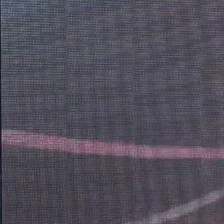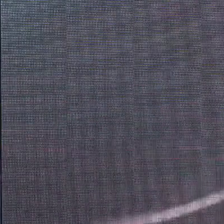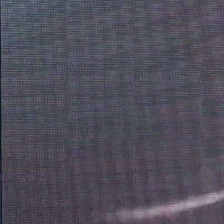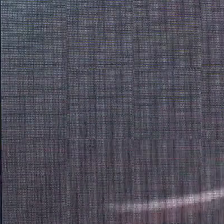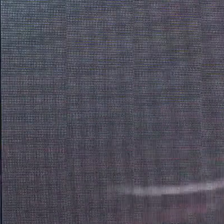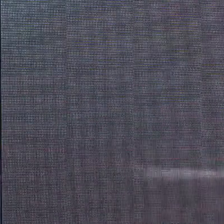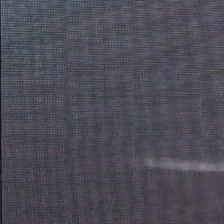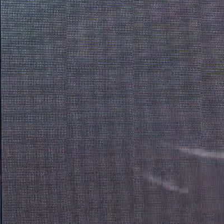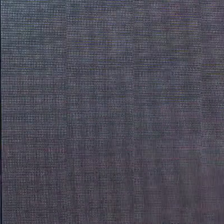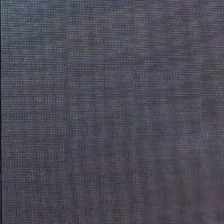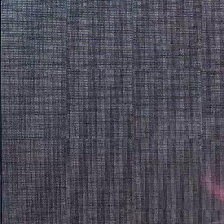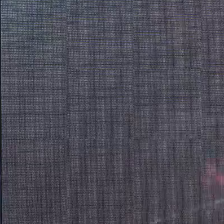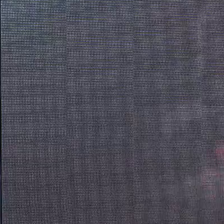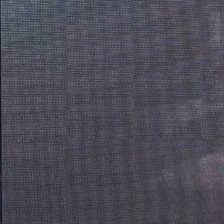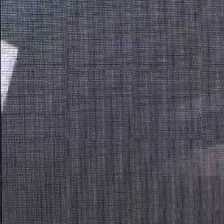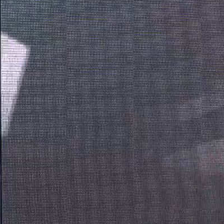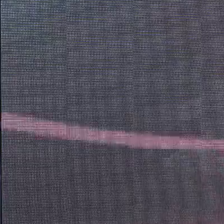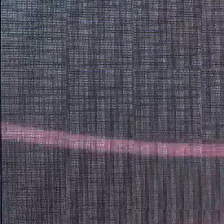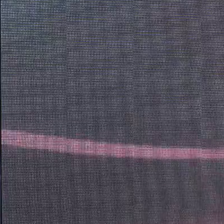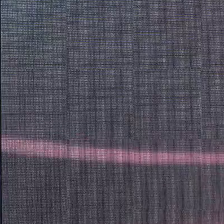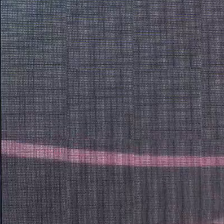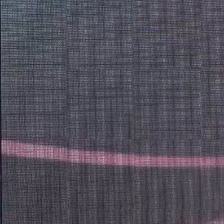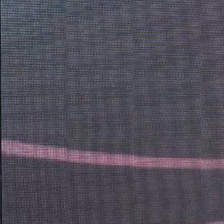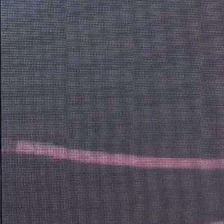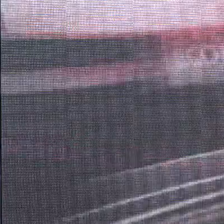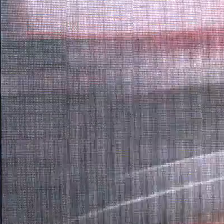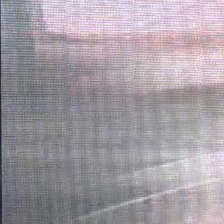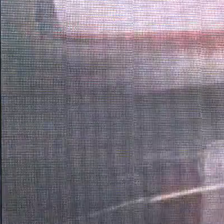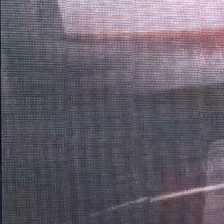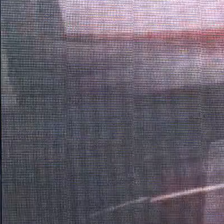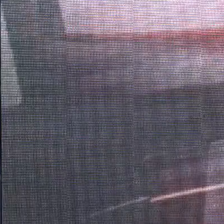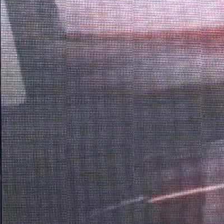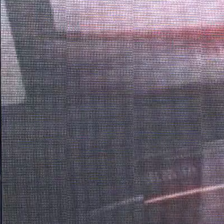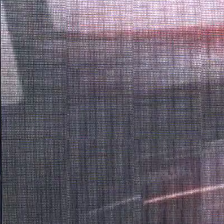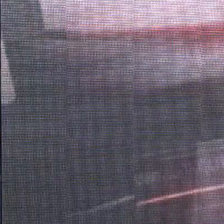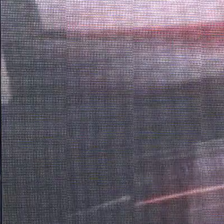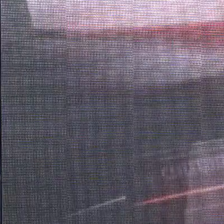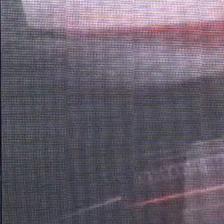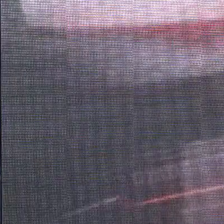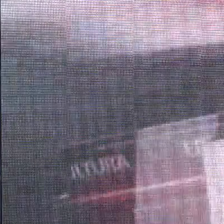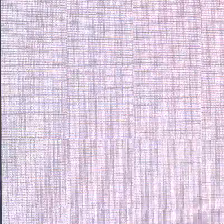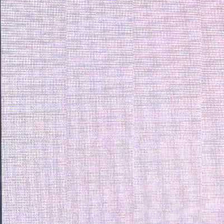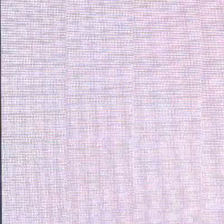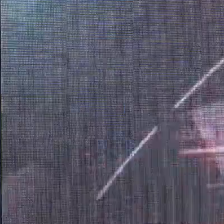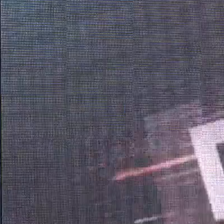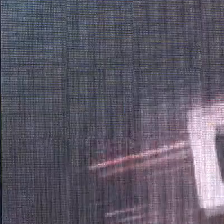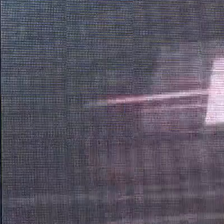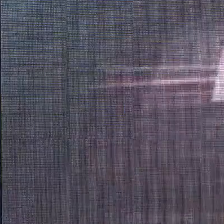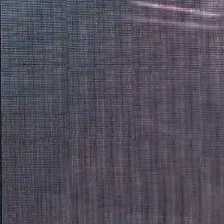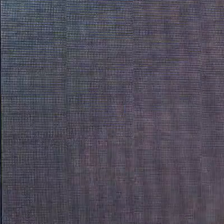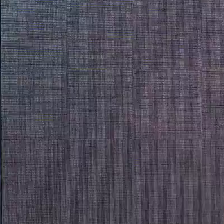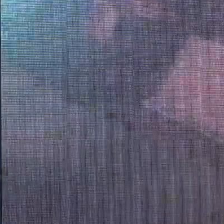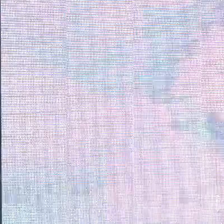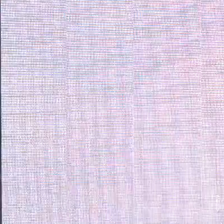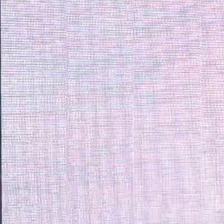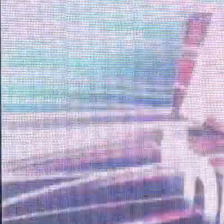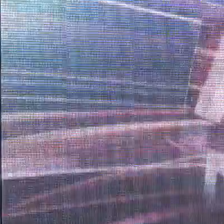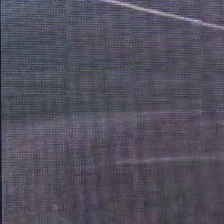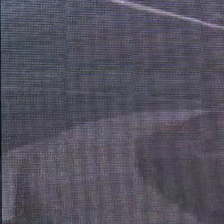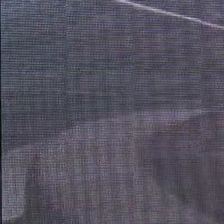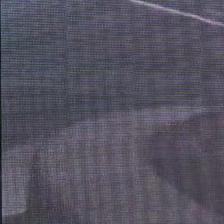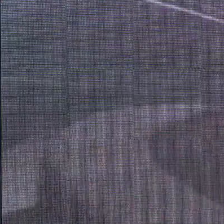el contexto que vivimos y que lo necesario en este momento es poder tener datos para poder descargar material de estudio y demás, que